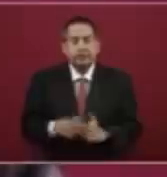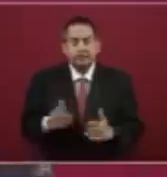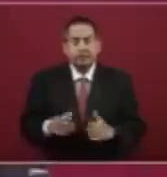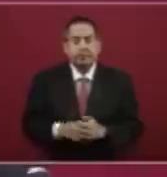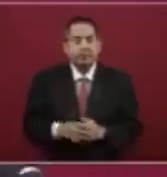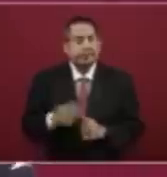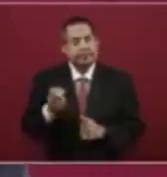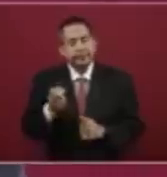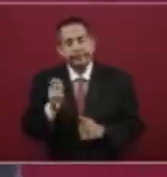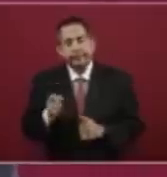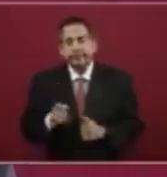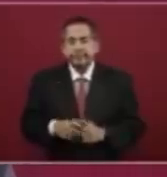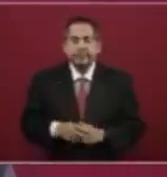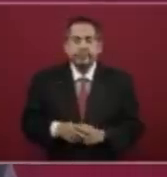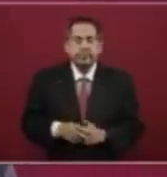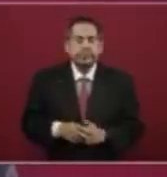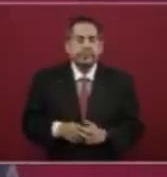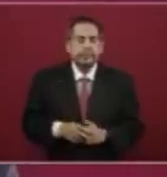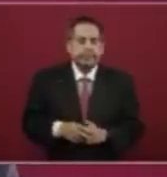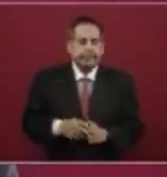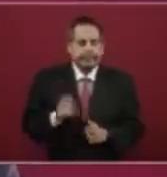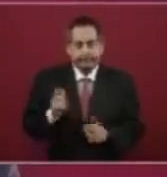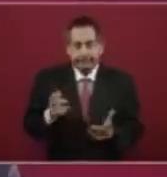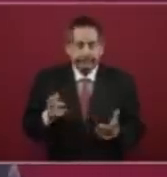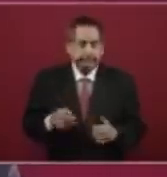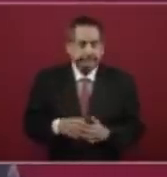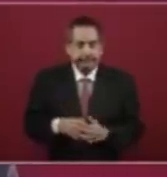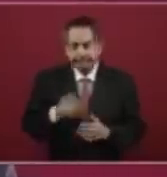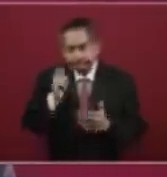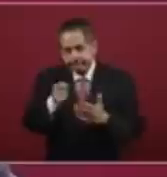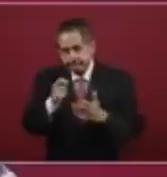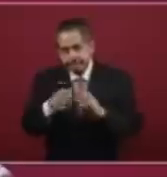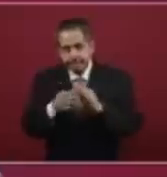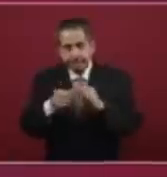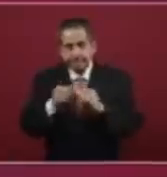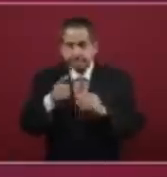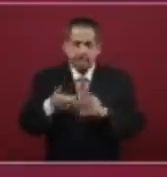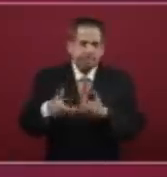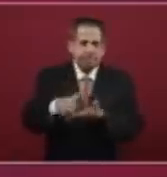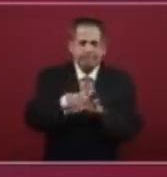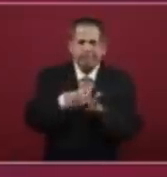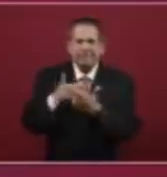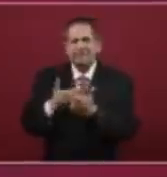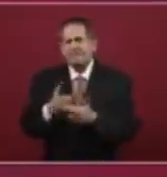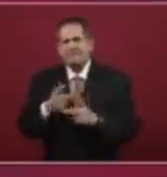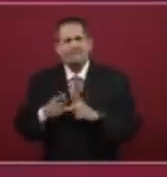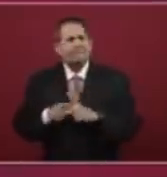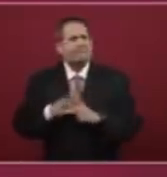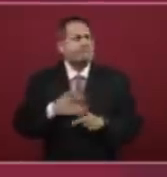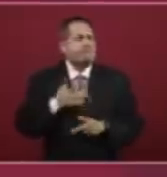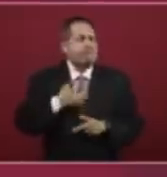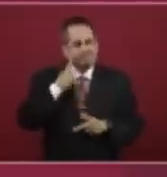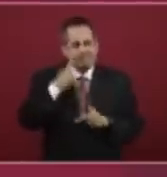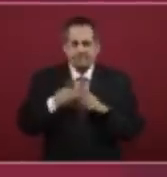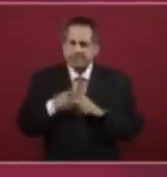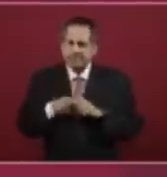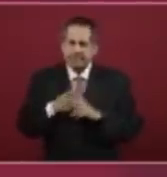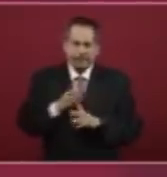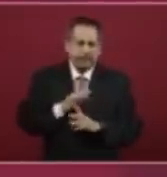y eso es lo que significan estos ahorros que calculamos que